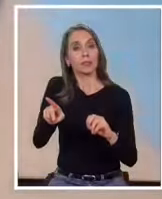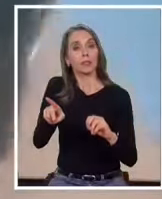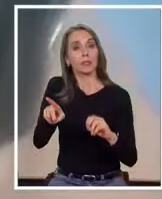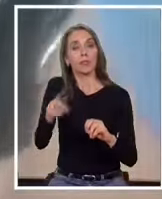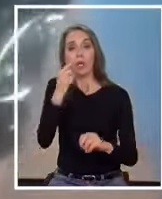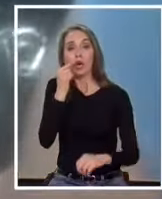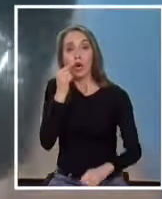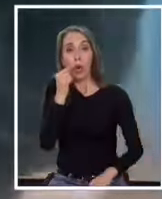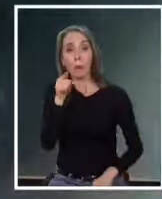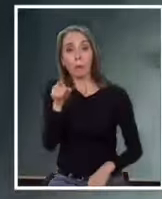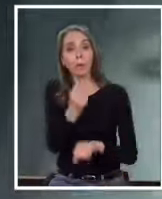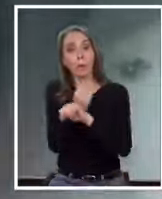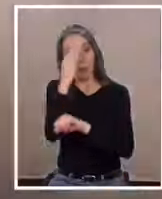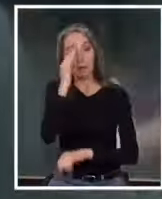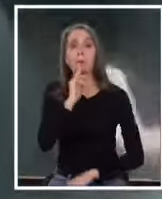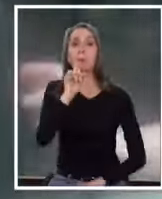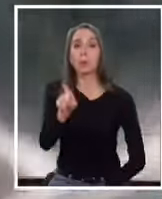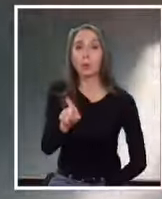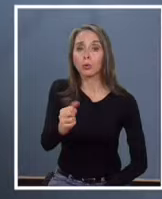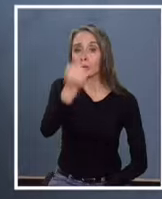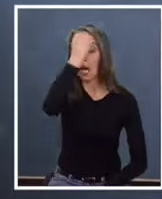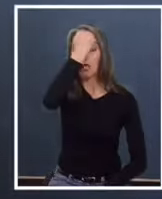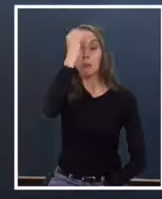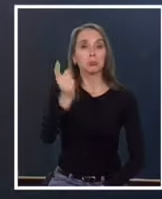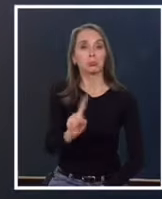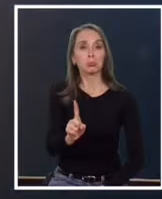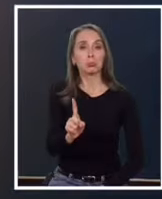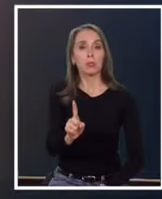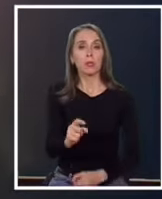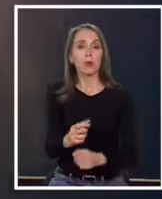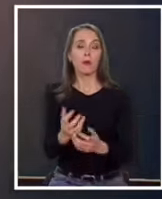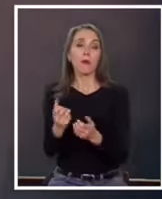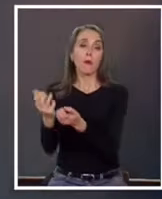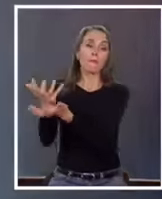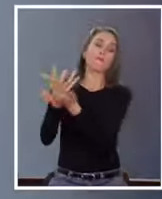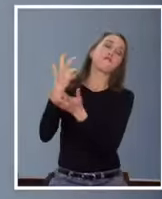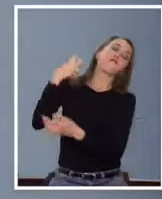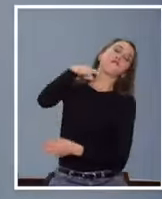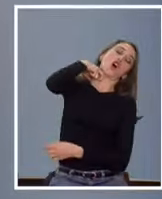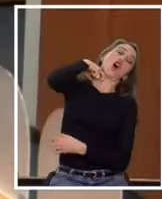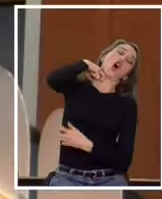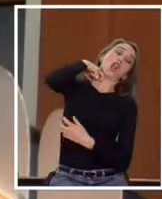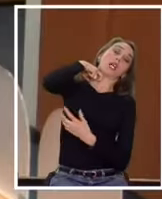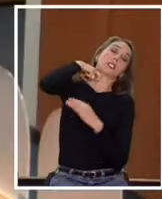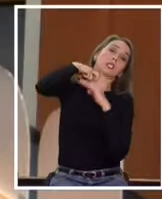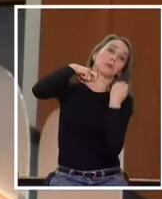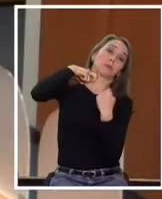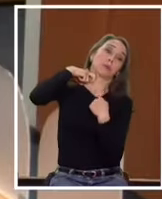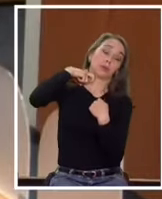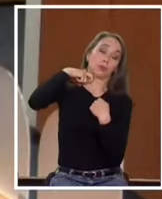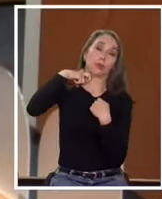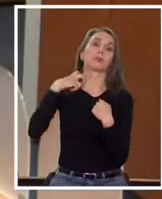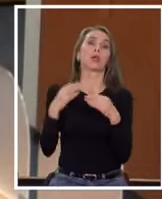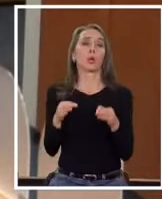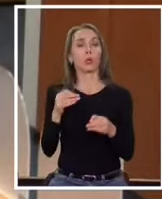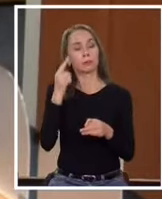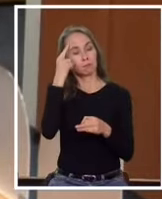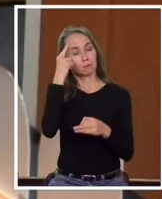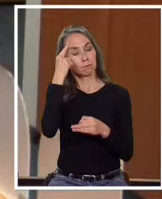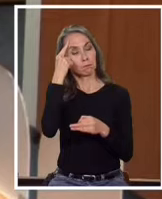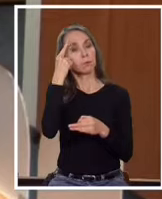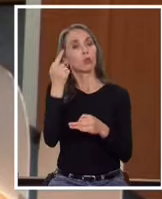hubiera arrepentimiento de parte del acusado y la violencia con la cual se cometió este delito fueron claves para decidir la